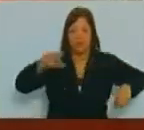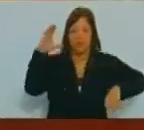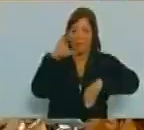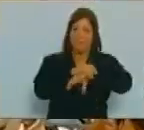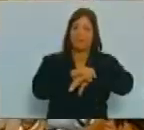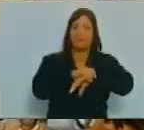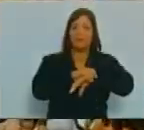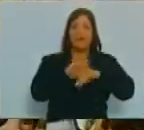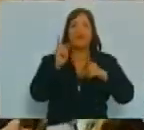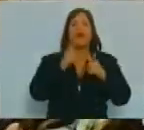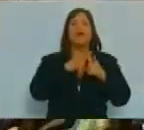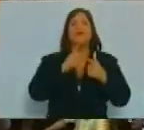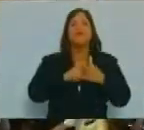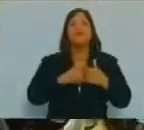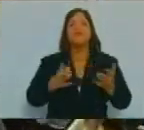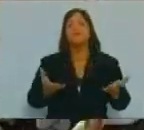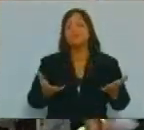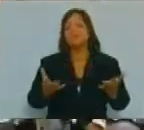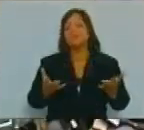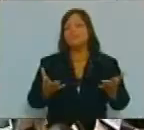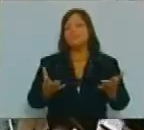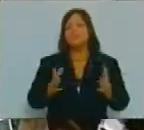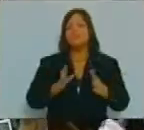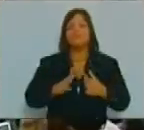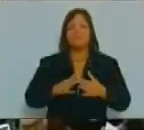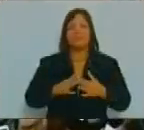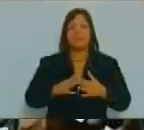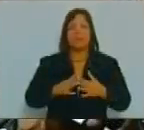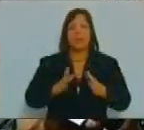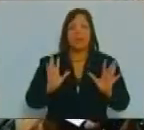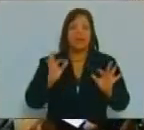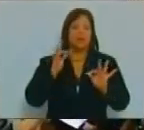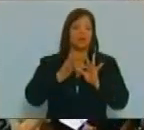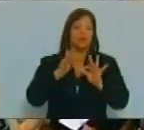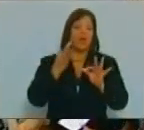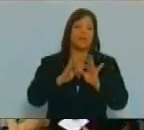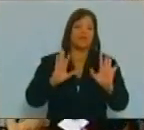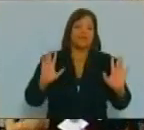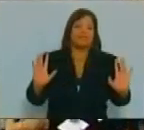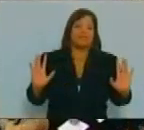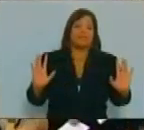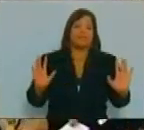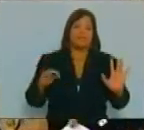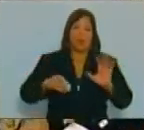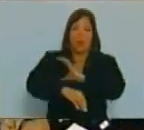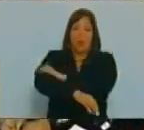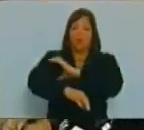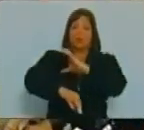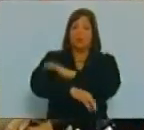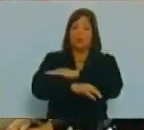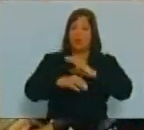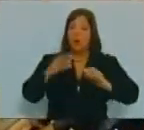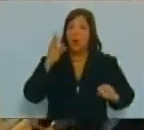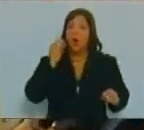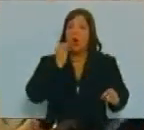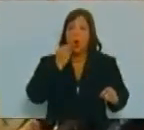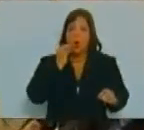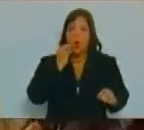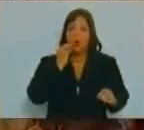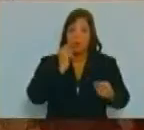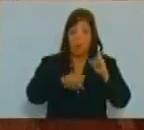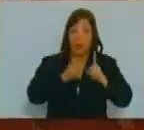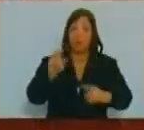por supuesto que como es la suerte de todos ellos porque aquí utiliza mucho a los jóvenes ya los no tan